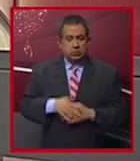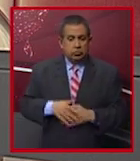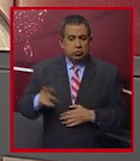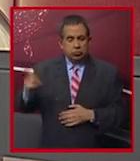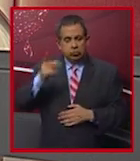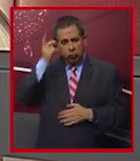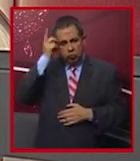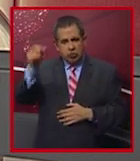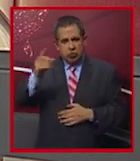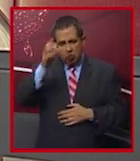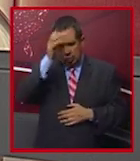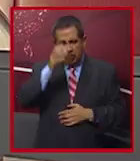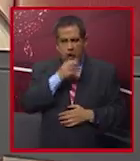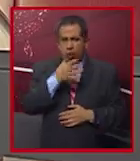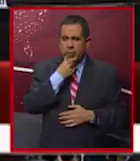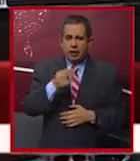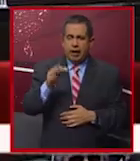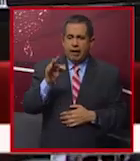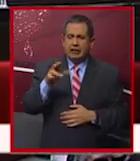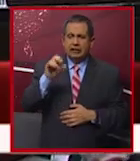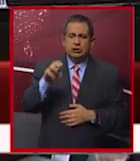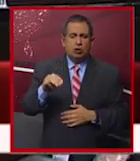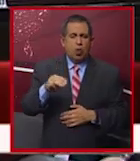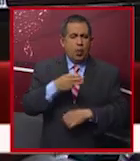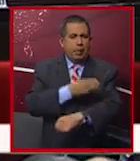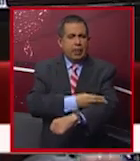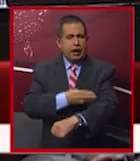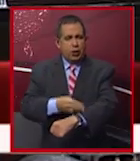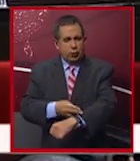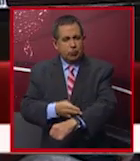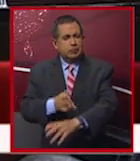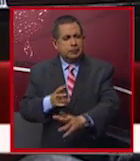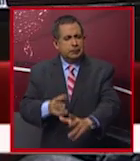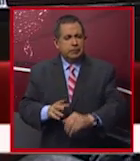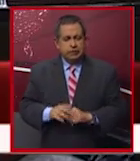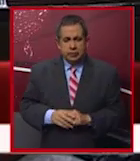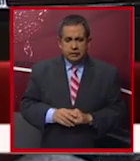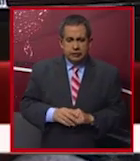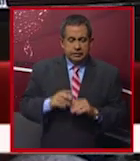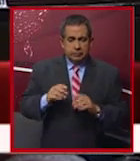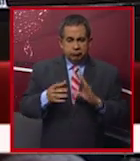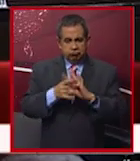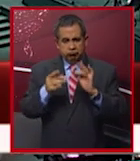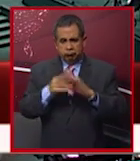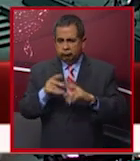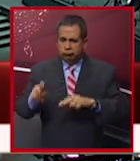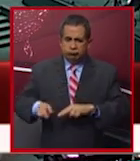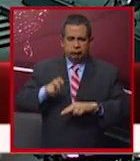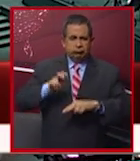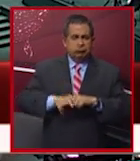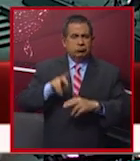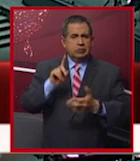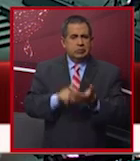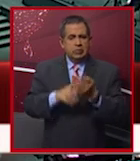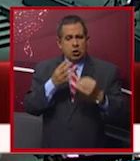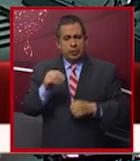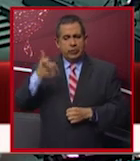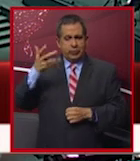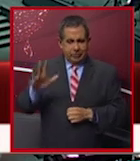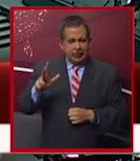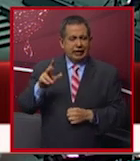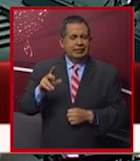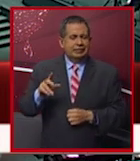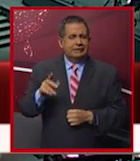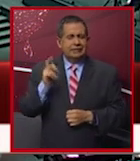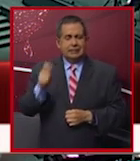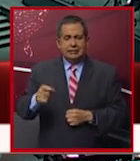hacendario coahuilense, Francisco I. Madero, publicaba un libro titulado La sucesión presidencial en 1910, en